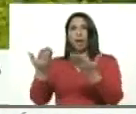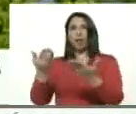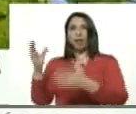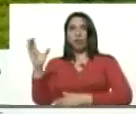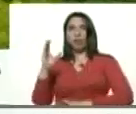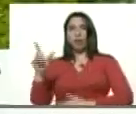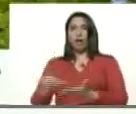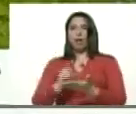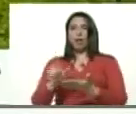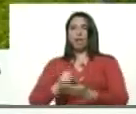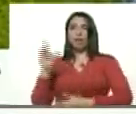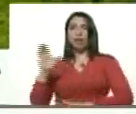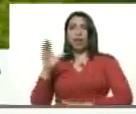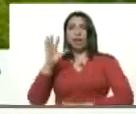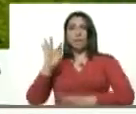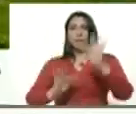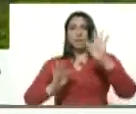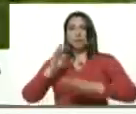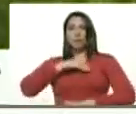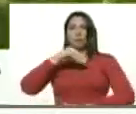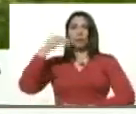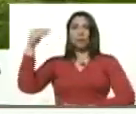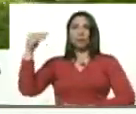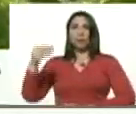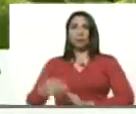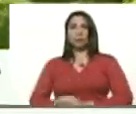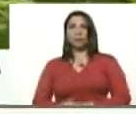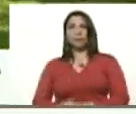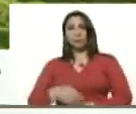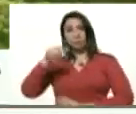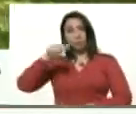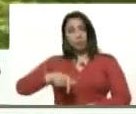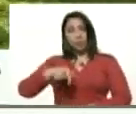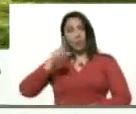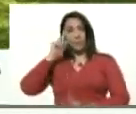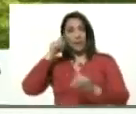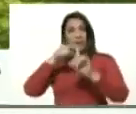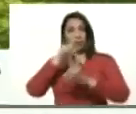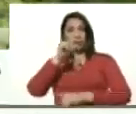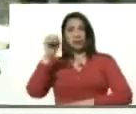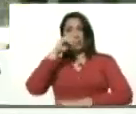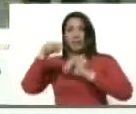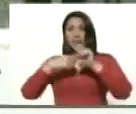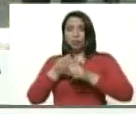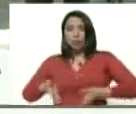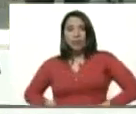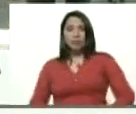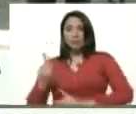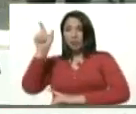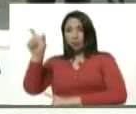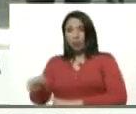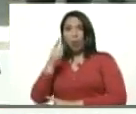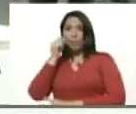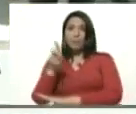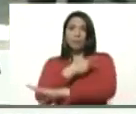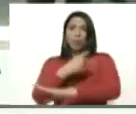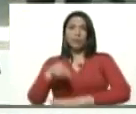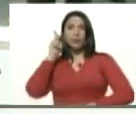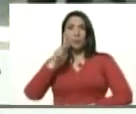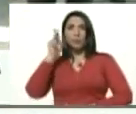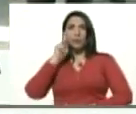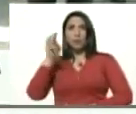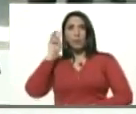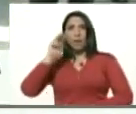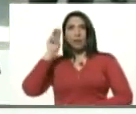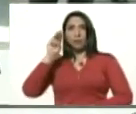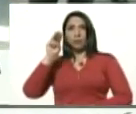el libro Caracas Física y Espiritual. Y hoy, en el marco del centenario de su nacimiento, el profesor,